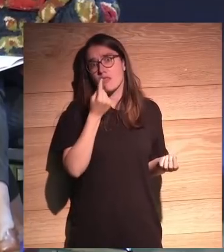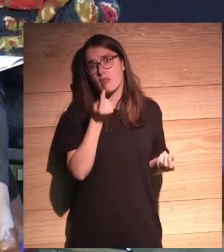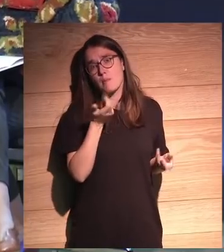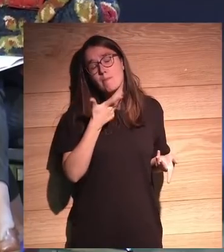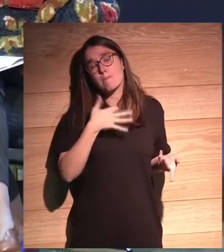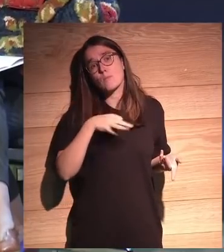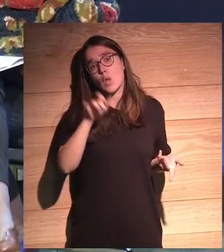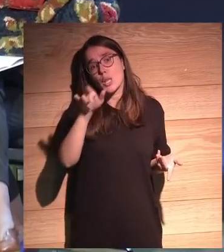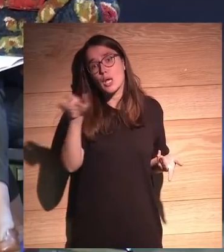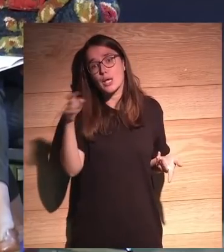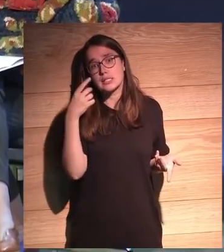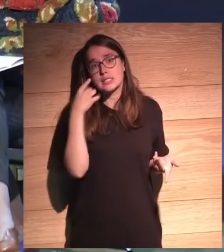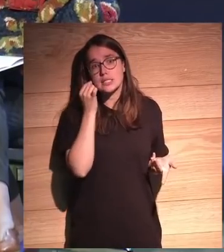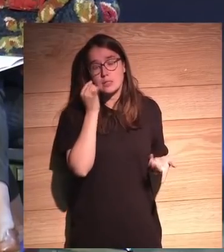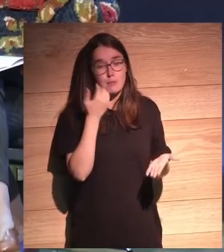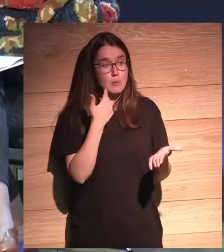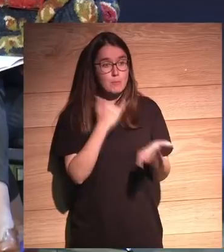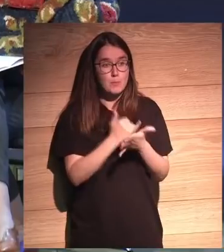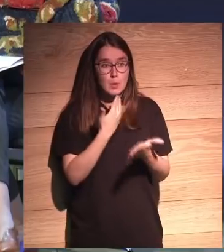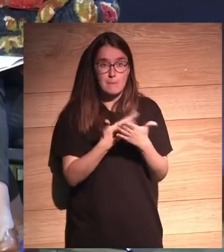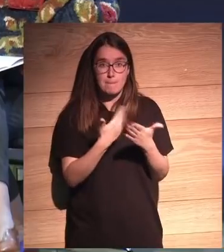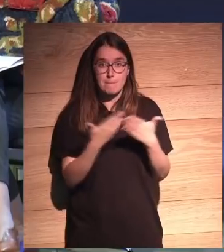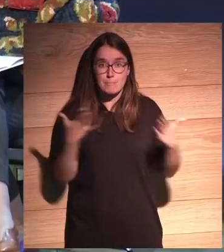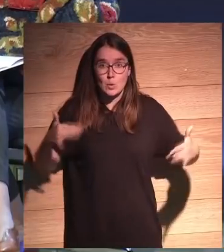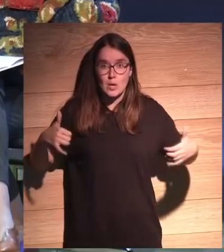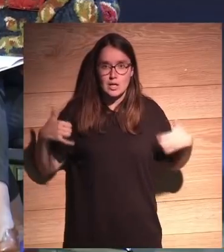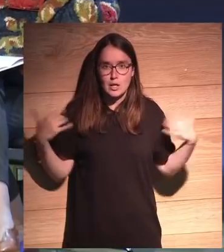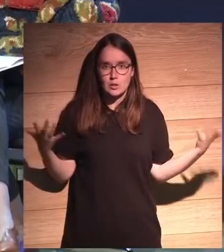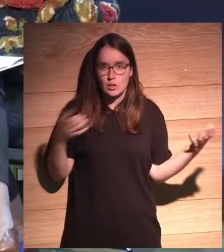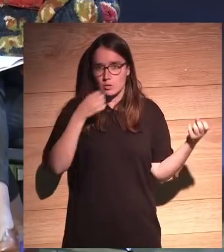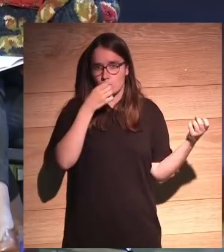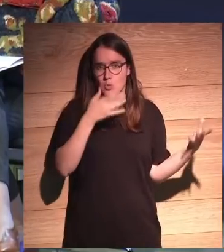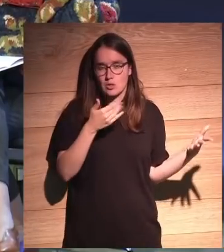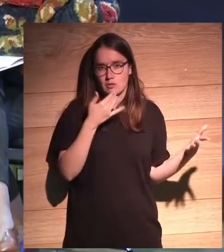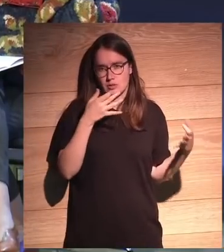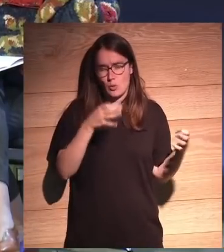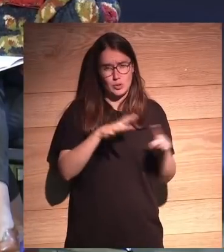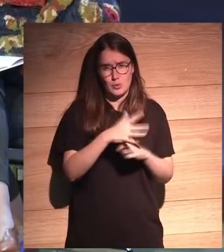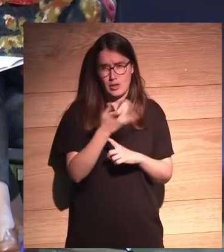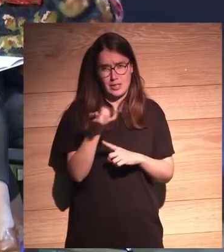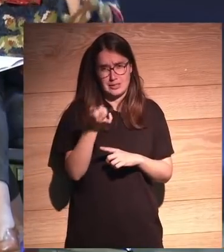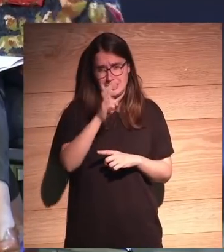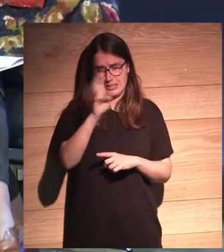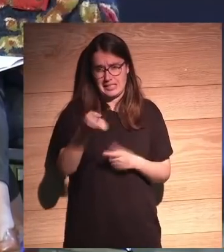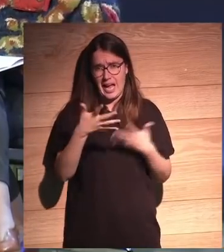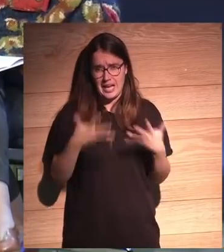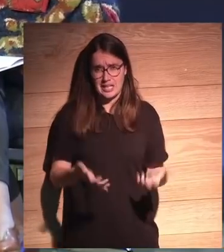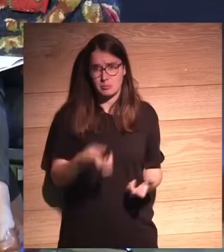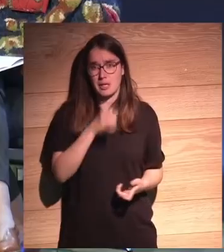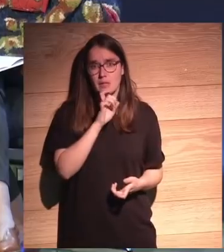a qué tal, pero claro, no hay pruebas definitivas, ¿no? Entonces, bueno, seguramente hay muchos casos así y va a ser